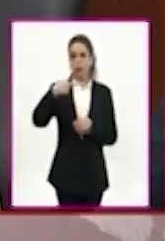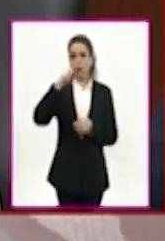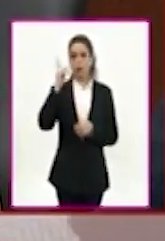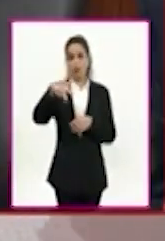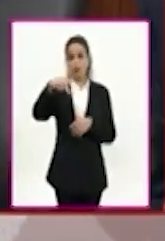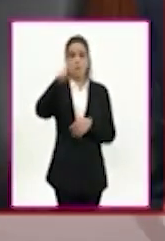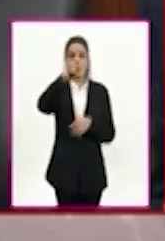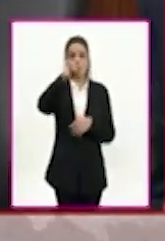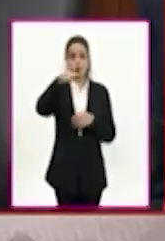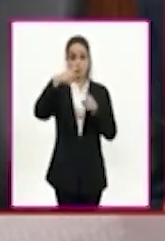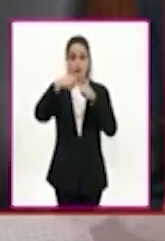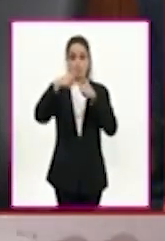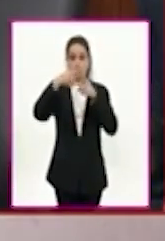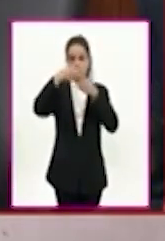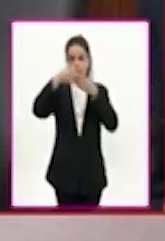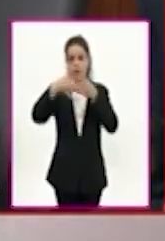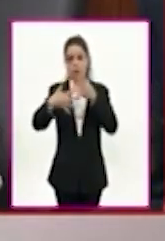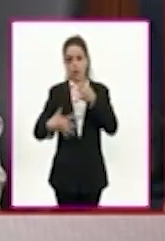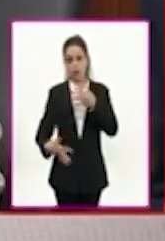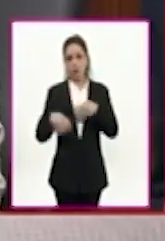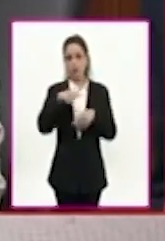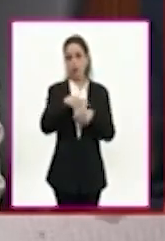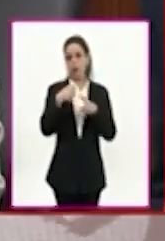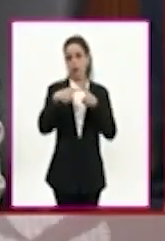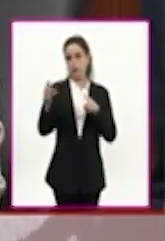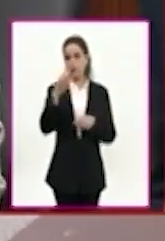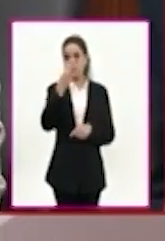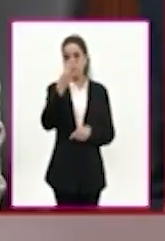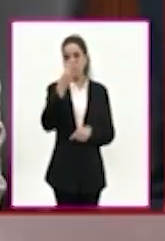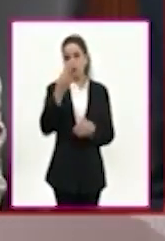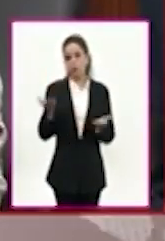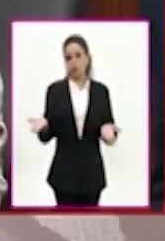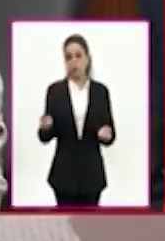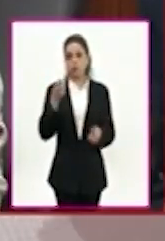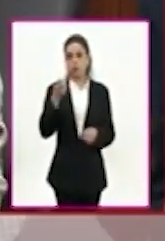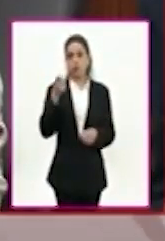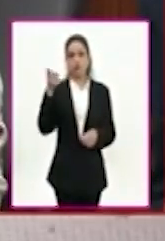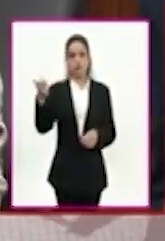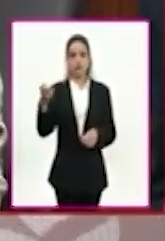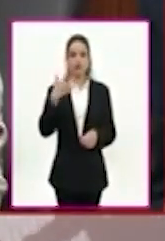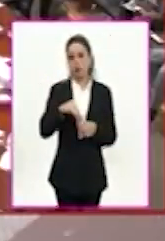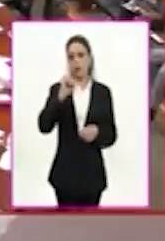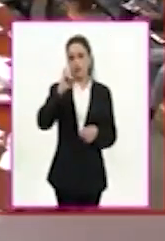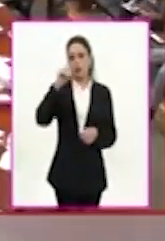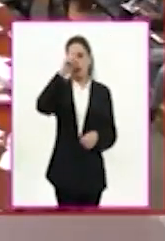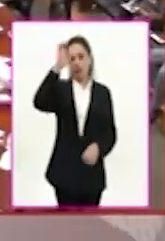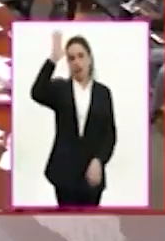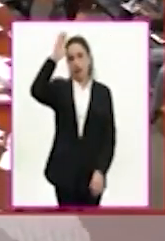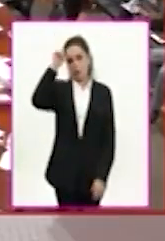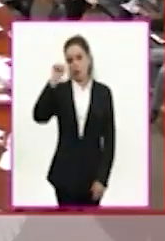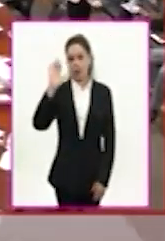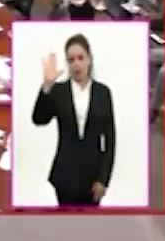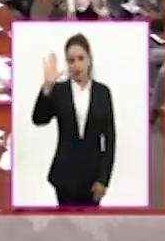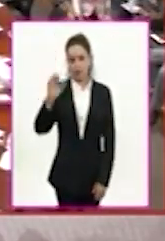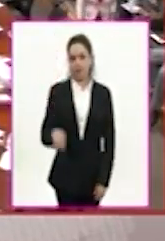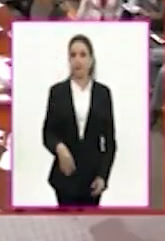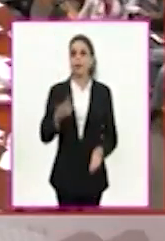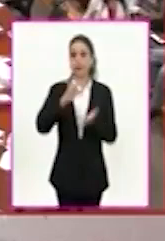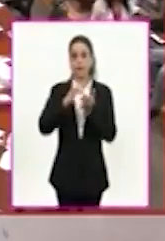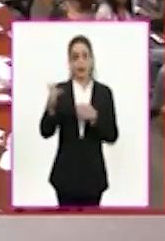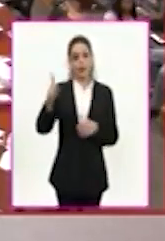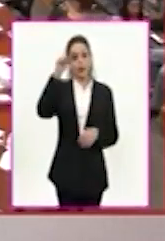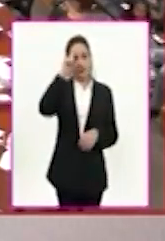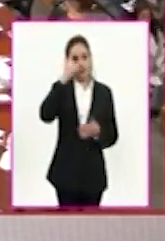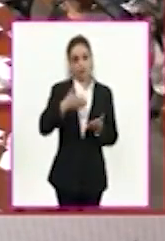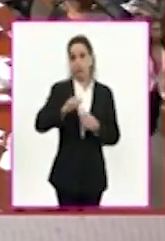y es donde está el cuestionamiento ahora. Ahí está. Bueno, pues sí es muchísimo Es dinero, muchísimo y dinero. para un año que no sea electoral,